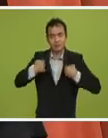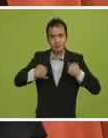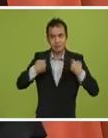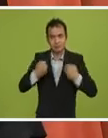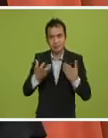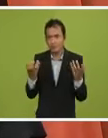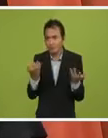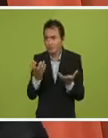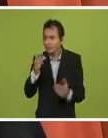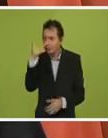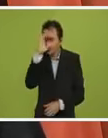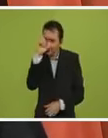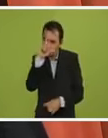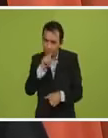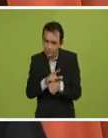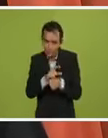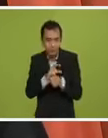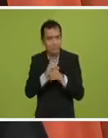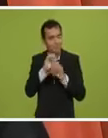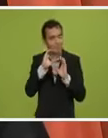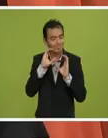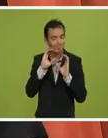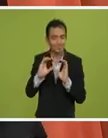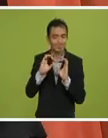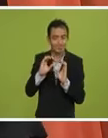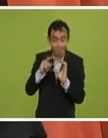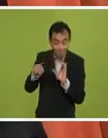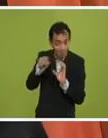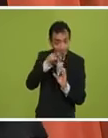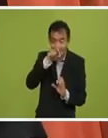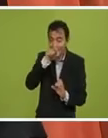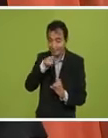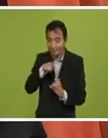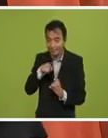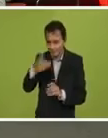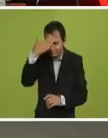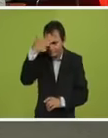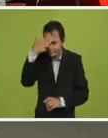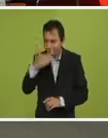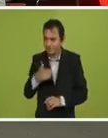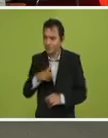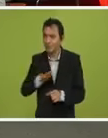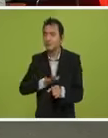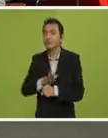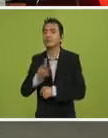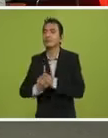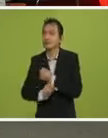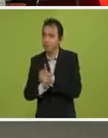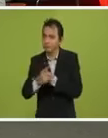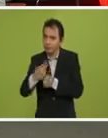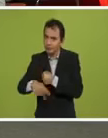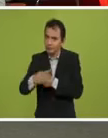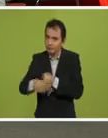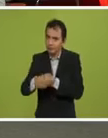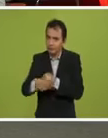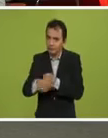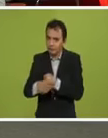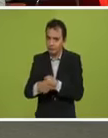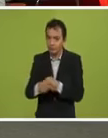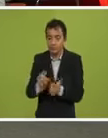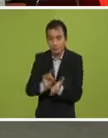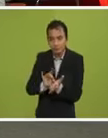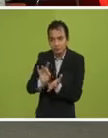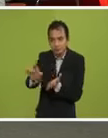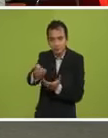generar una cultura de autoprotección, que ellos sepan de los riesgos que corren cuando comparten una imagen. Hoy